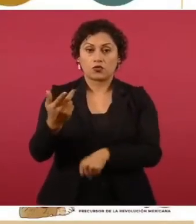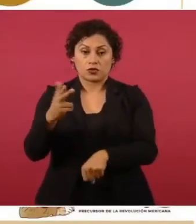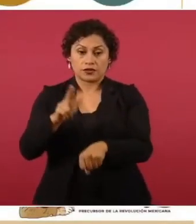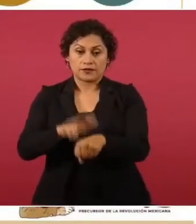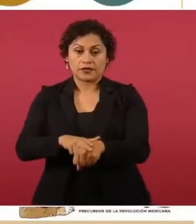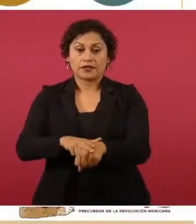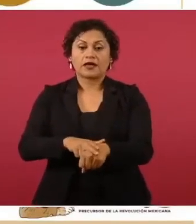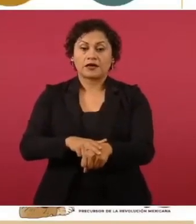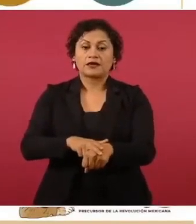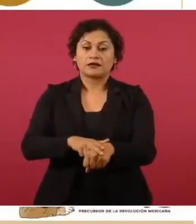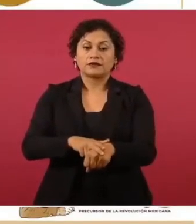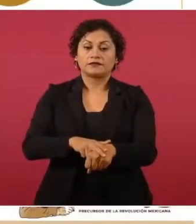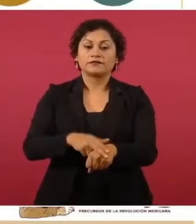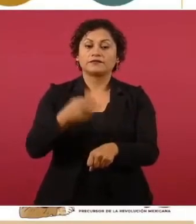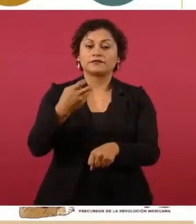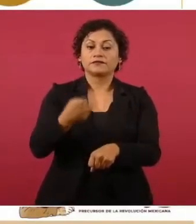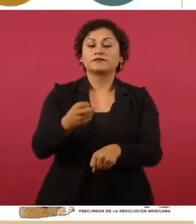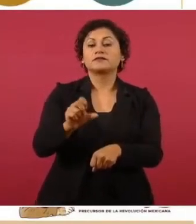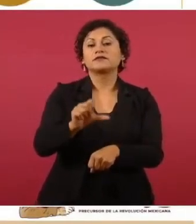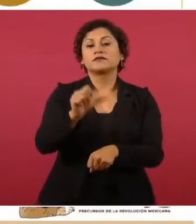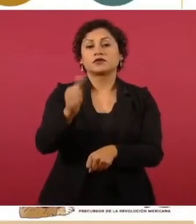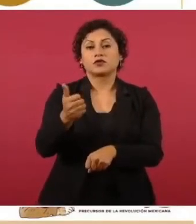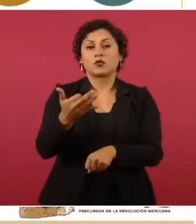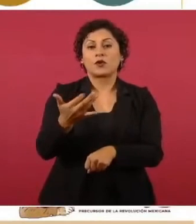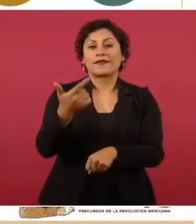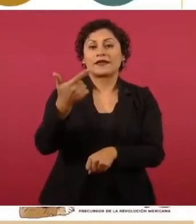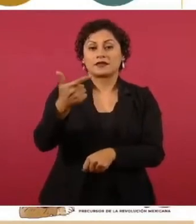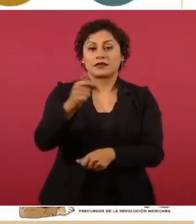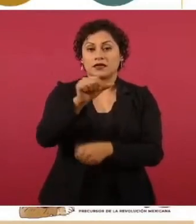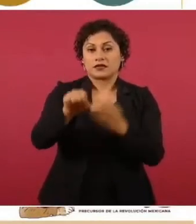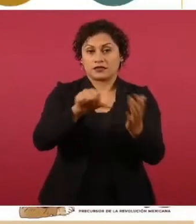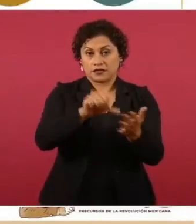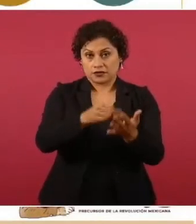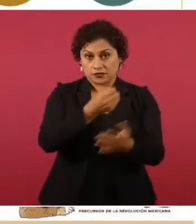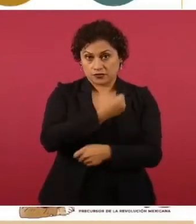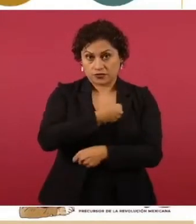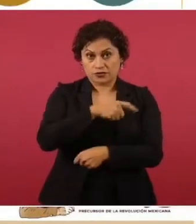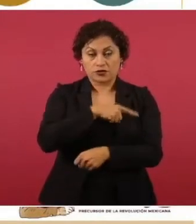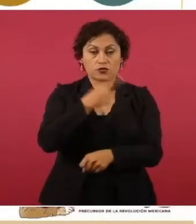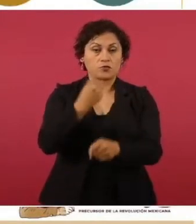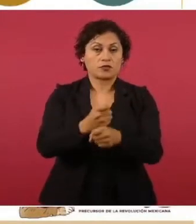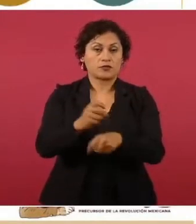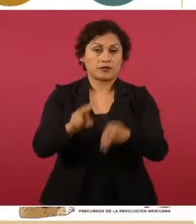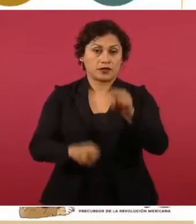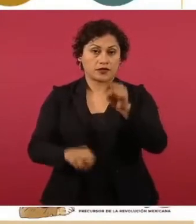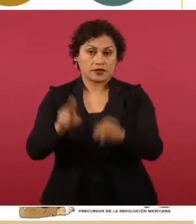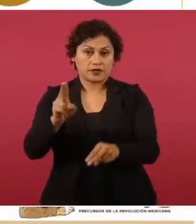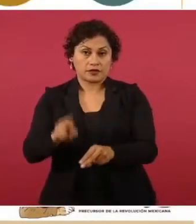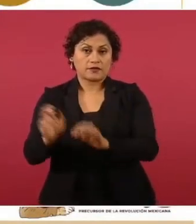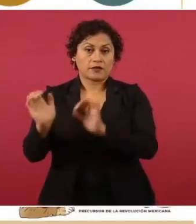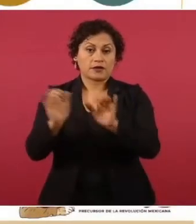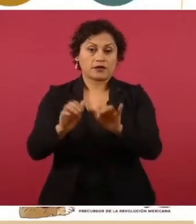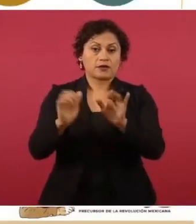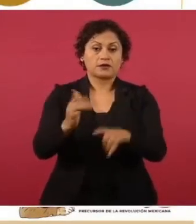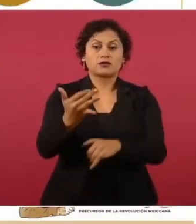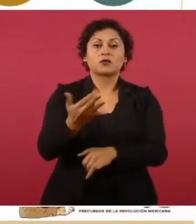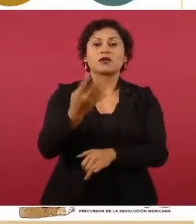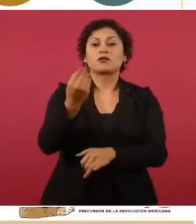UNEMES y 57 unidades de primer nivel. Tenemos una cobertura de personal del